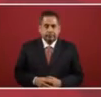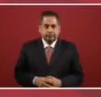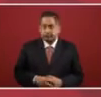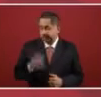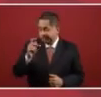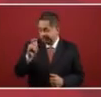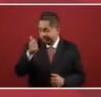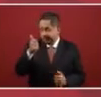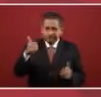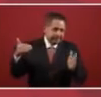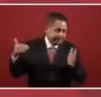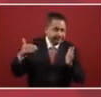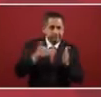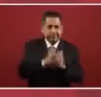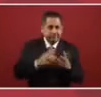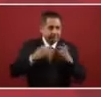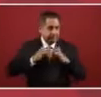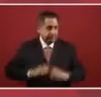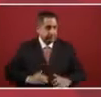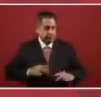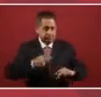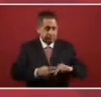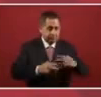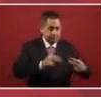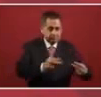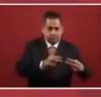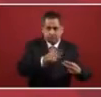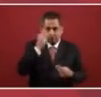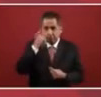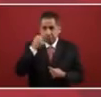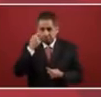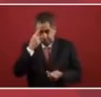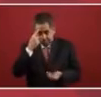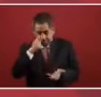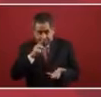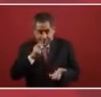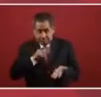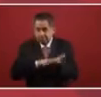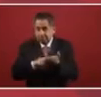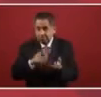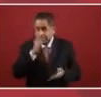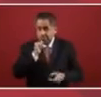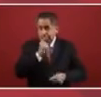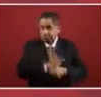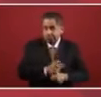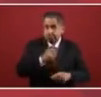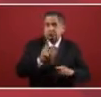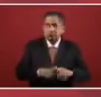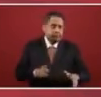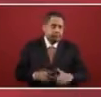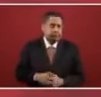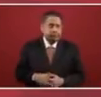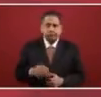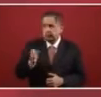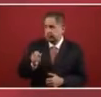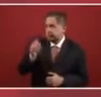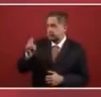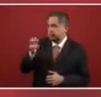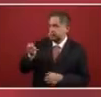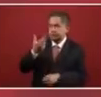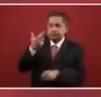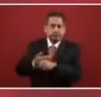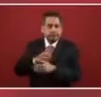26 mil cuerpos no identificados. La Subsecretaría de Derechos Humanos